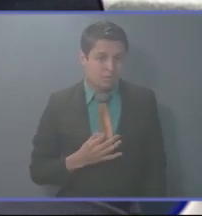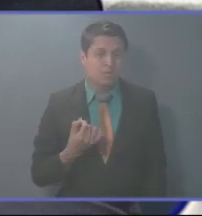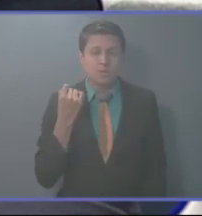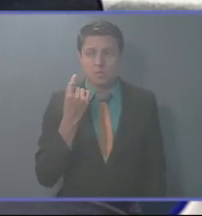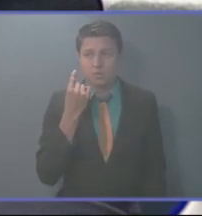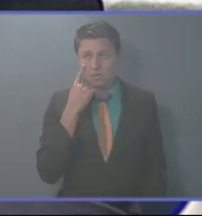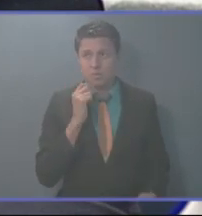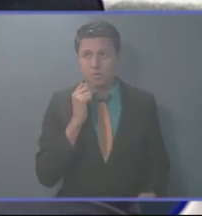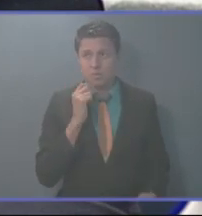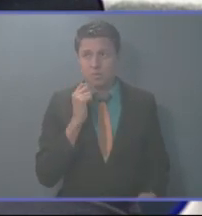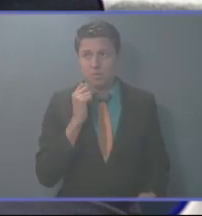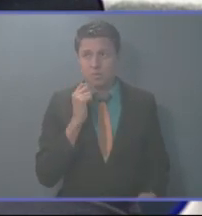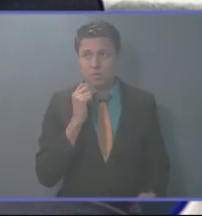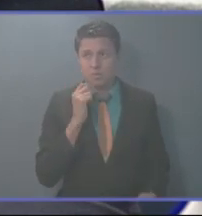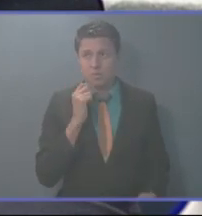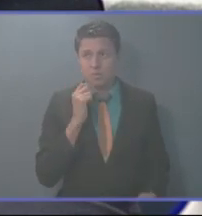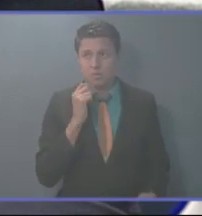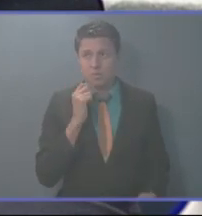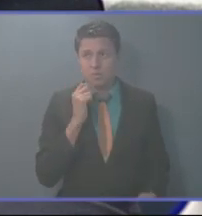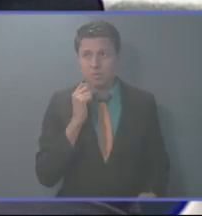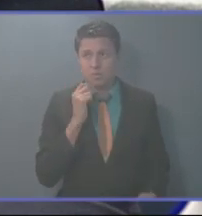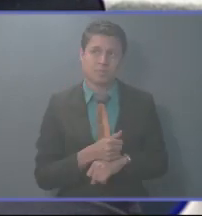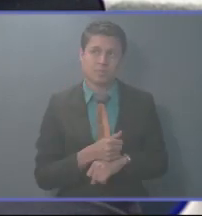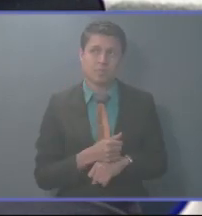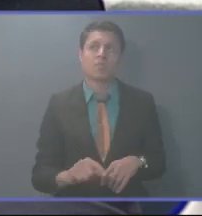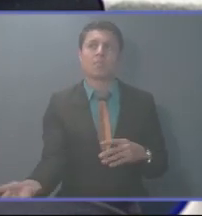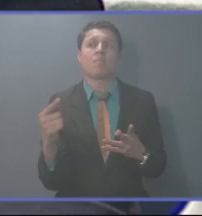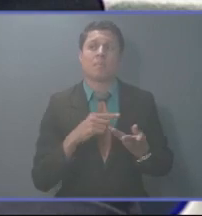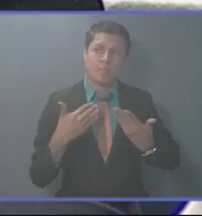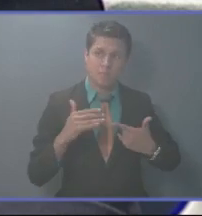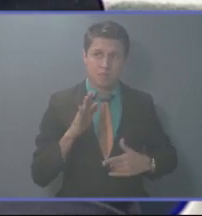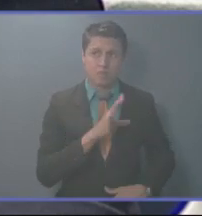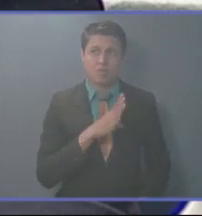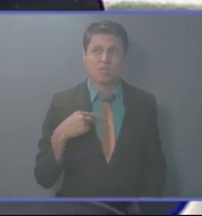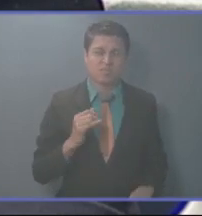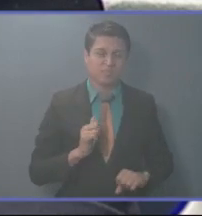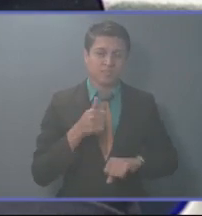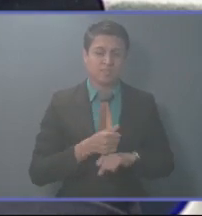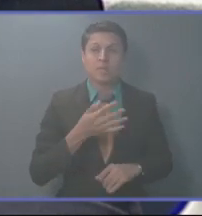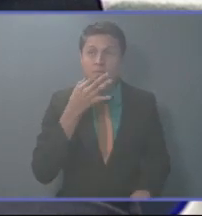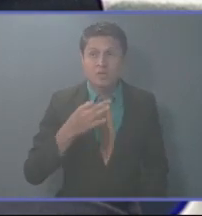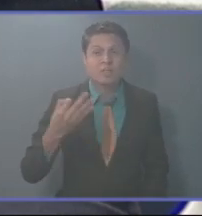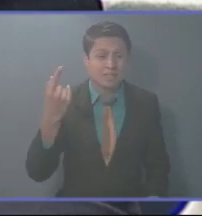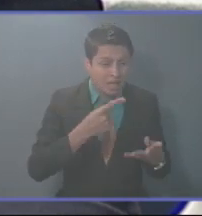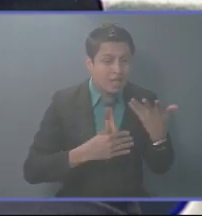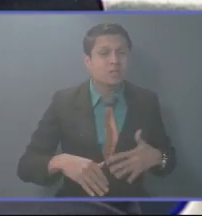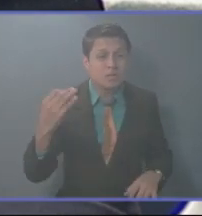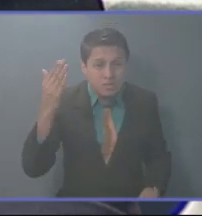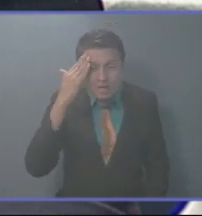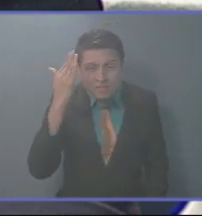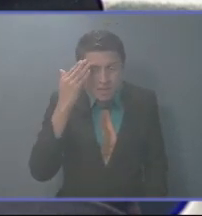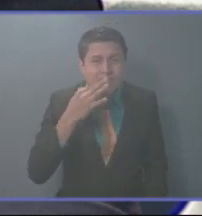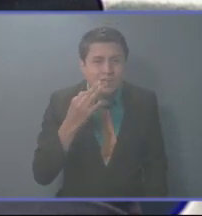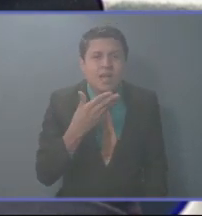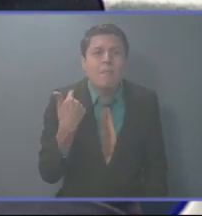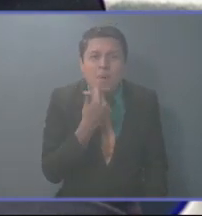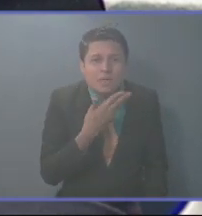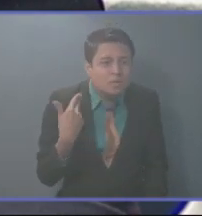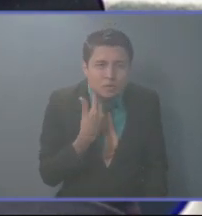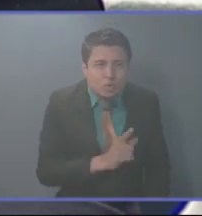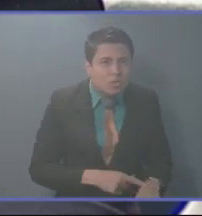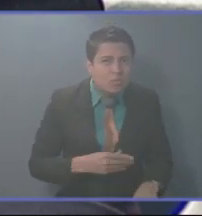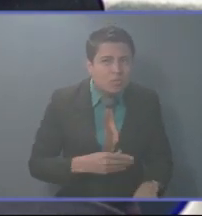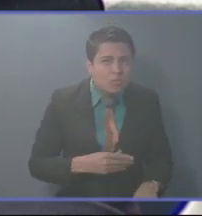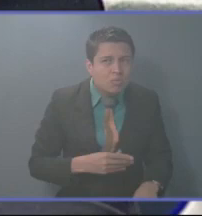una doble dimensión: es el derecho de las víctimas y a sus familiares a conocer la verdad con respecto a los hechos que dieron